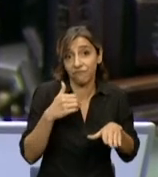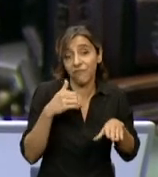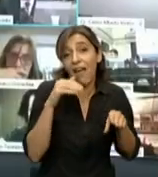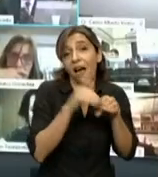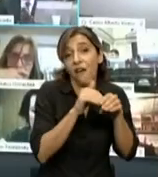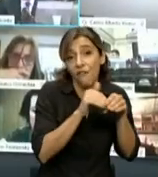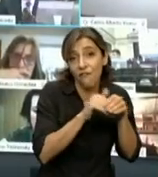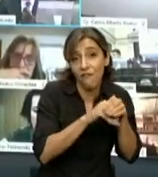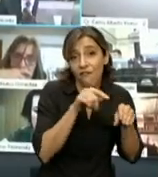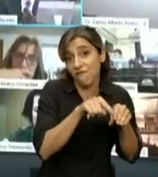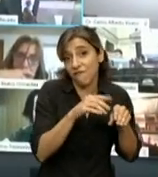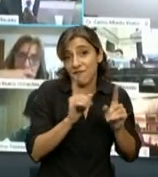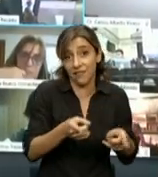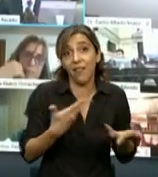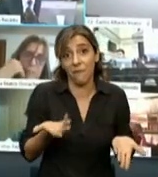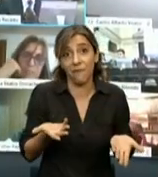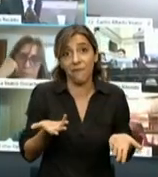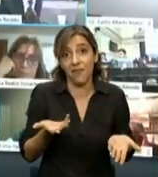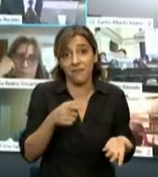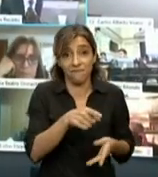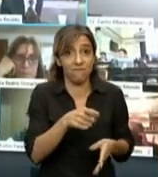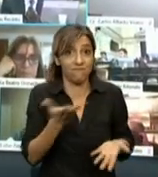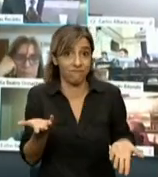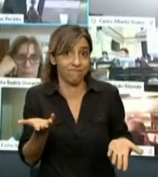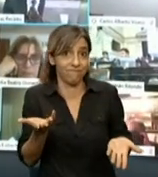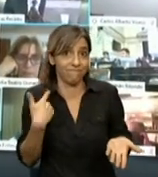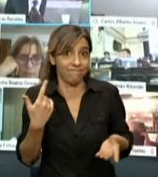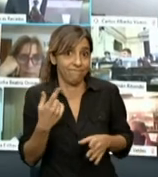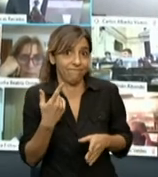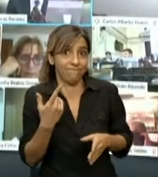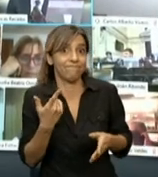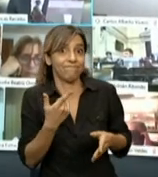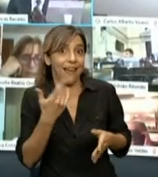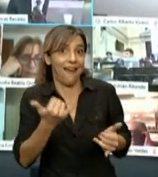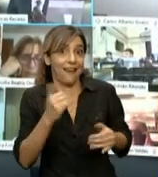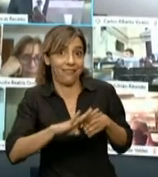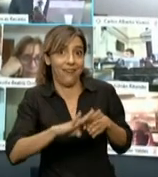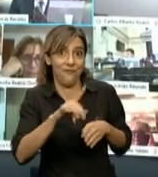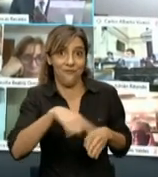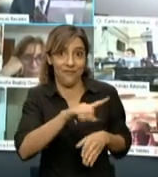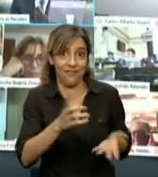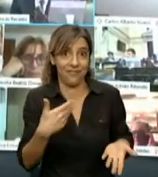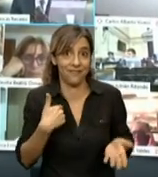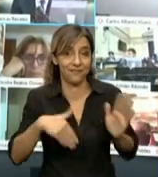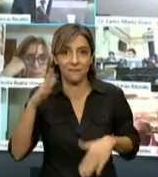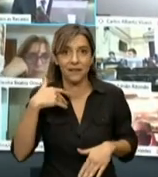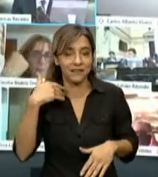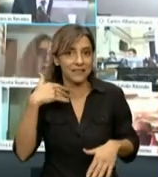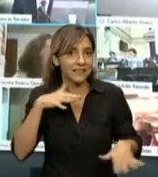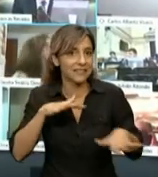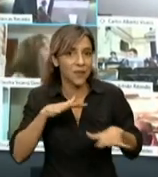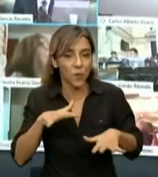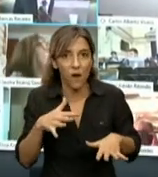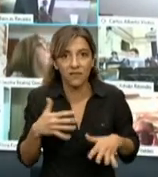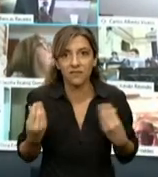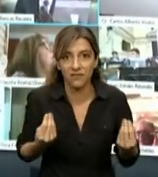todo esta deuda bajo ley local, y muy en particular la situación que me preocupa, que es la de nuestros jubilados,